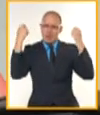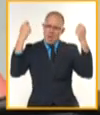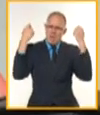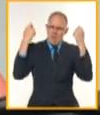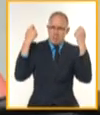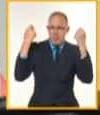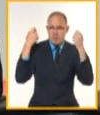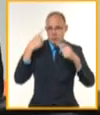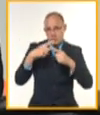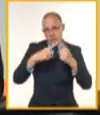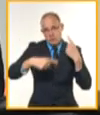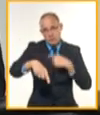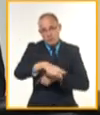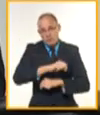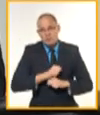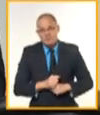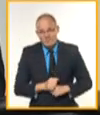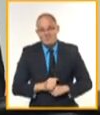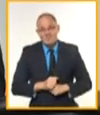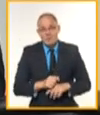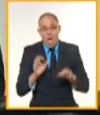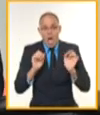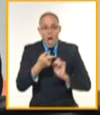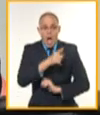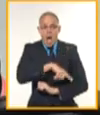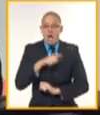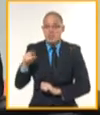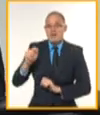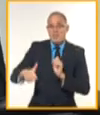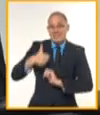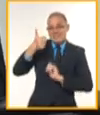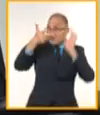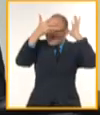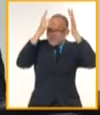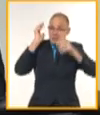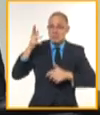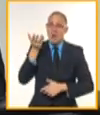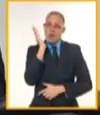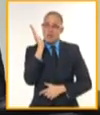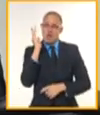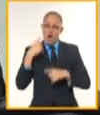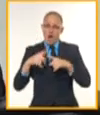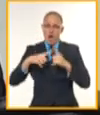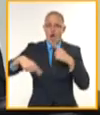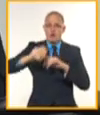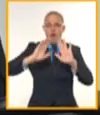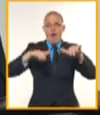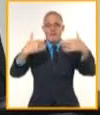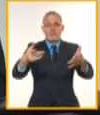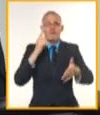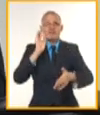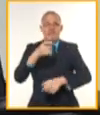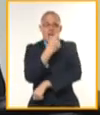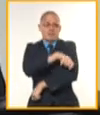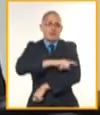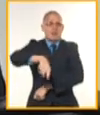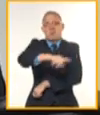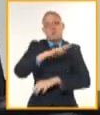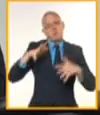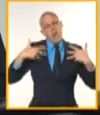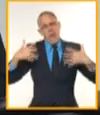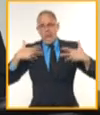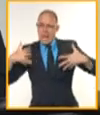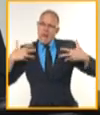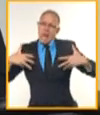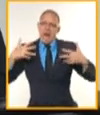cacerolazos para Milei en medio de este discurso en el que además de proponerse, de decir que Argentina estaba